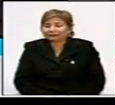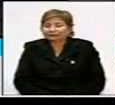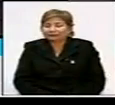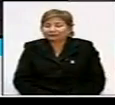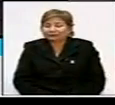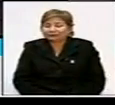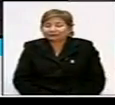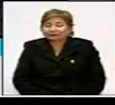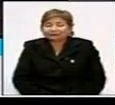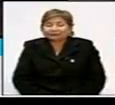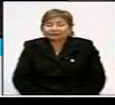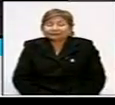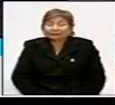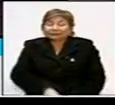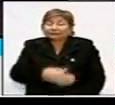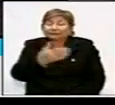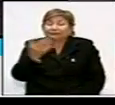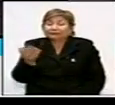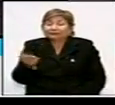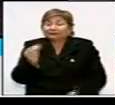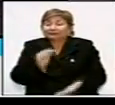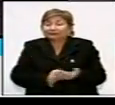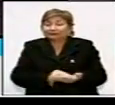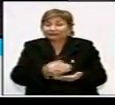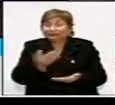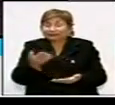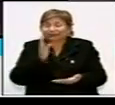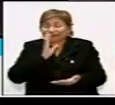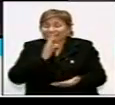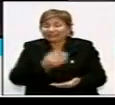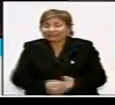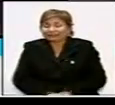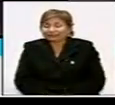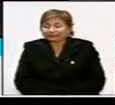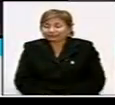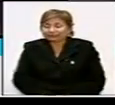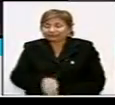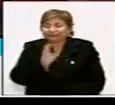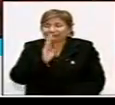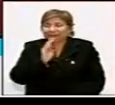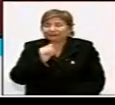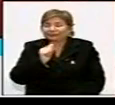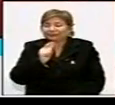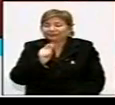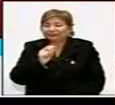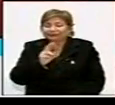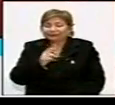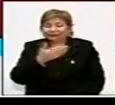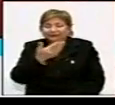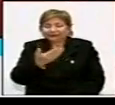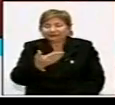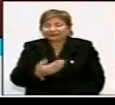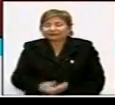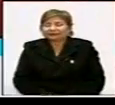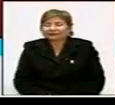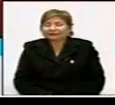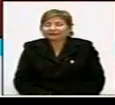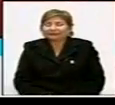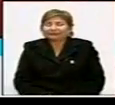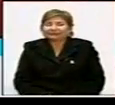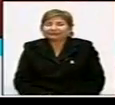había más desee hacer es una palabra congresita burton tiene la palabra